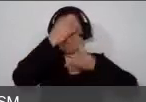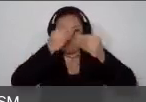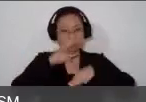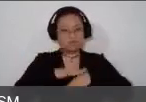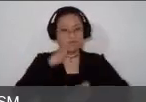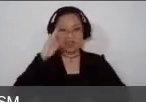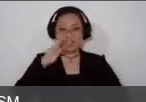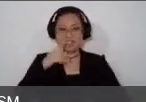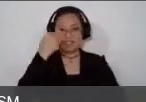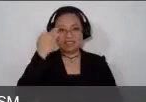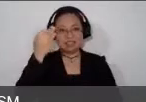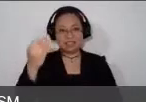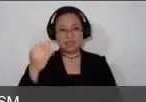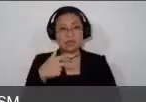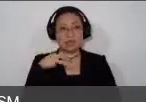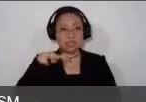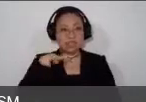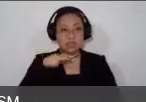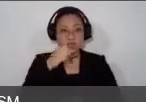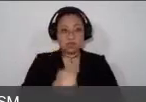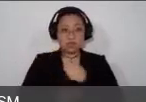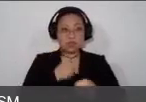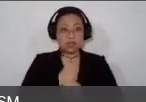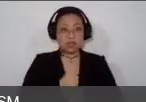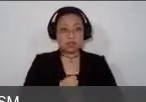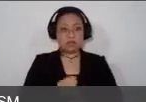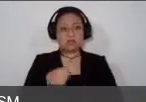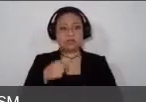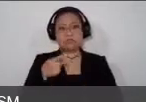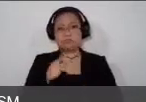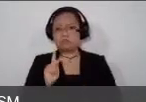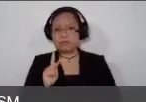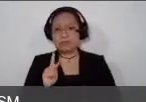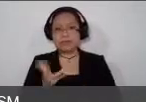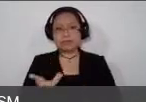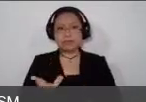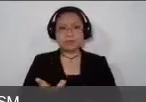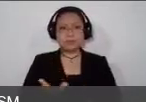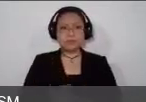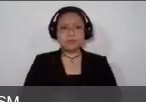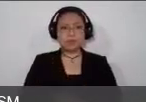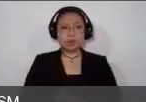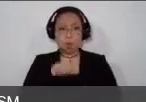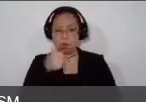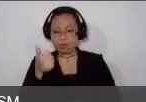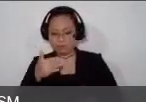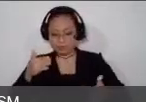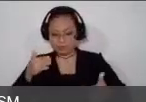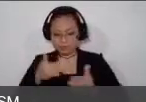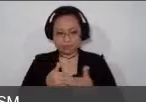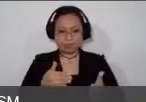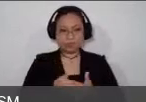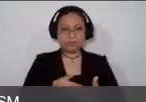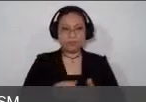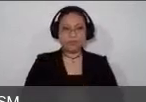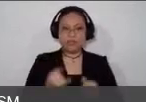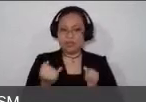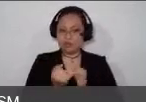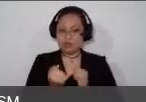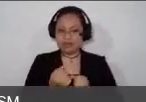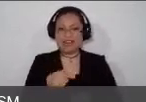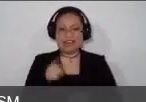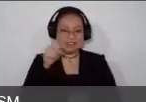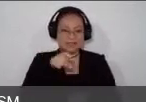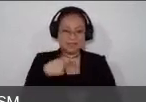durante 18 años pero otra de las piedras dentro de esta misma piedra